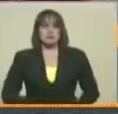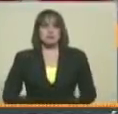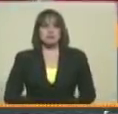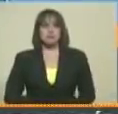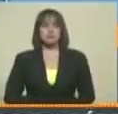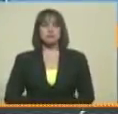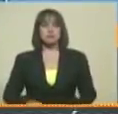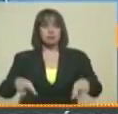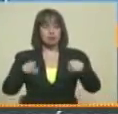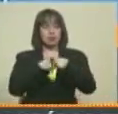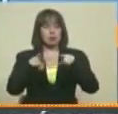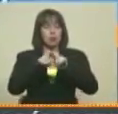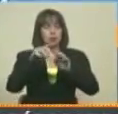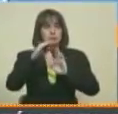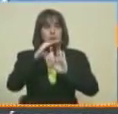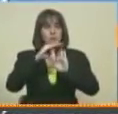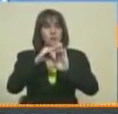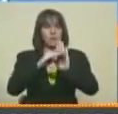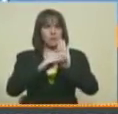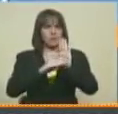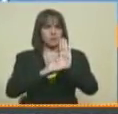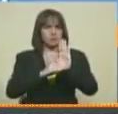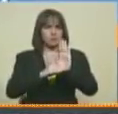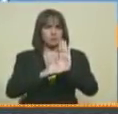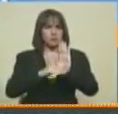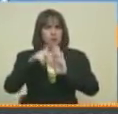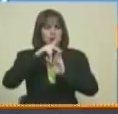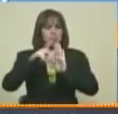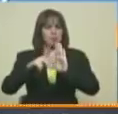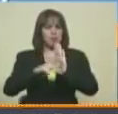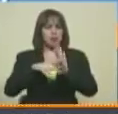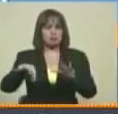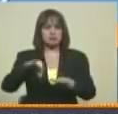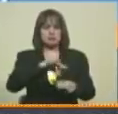Igual en la agenda, el plan de siembra comunal.